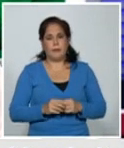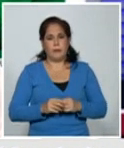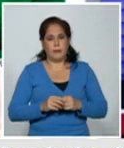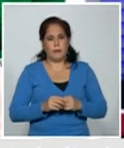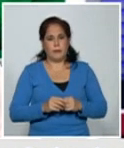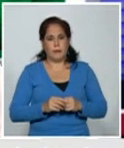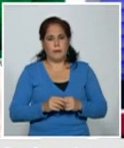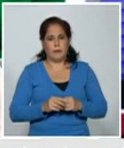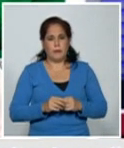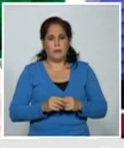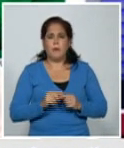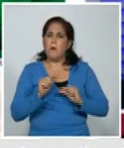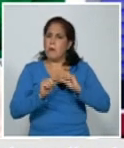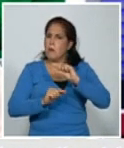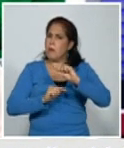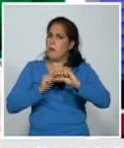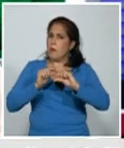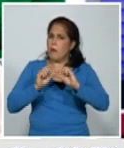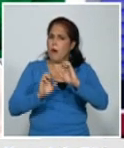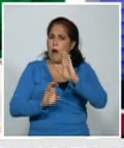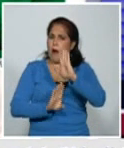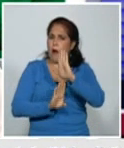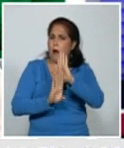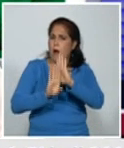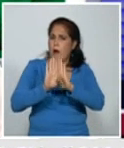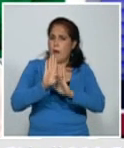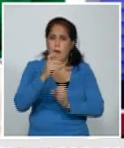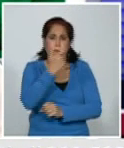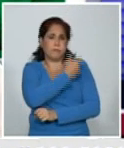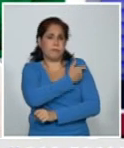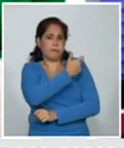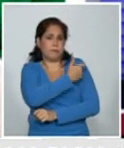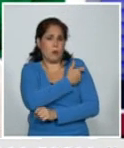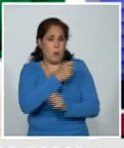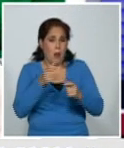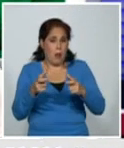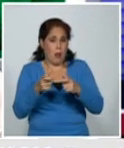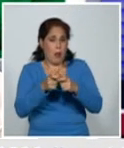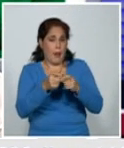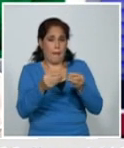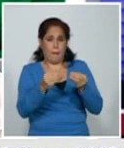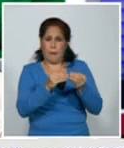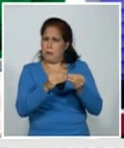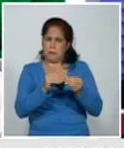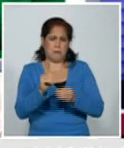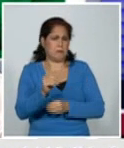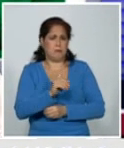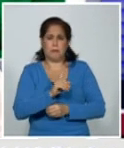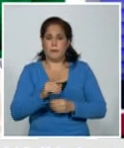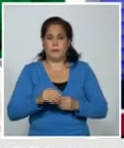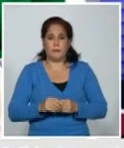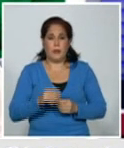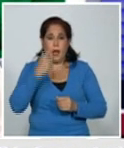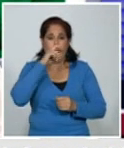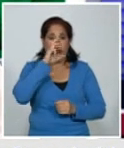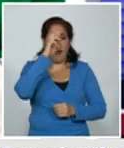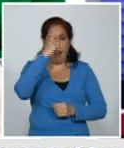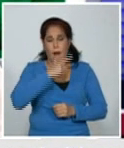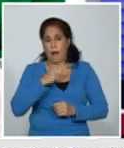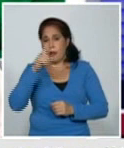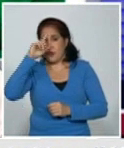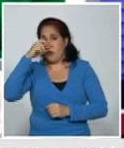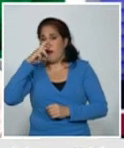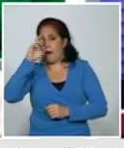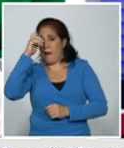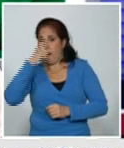que con el avance de la aplicación de Soberana 02, de Abdala, no